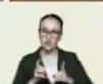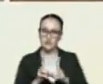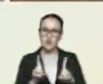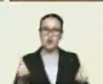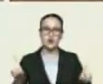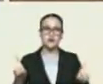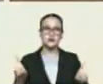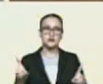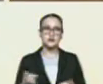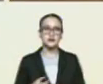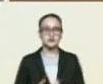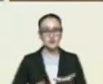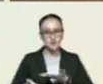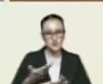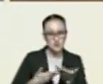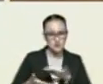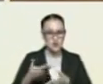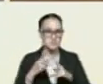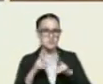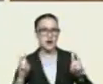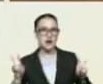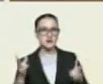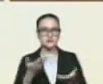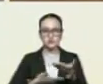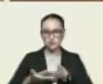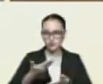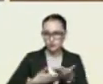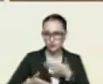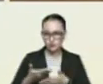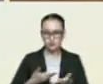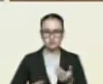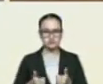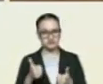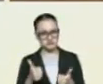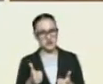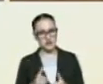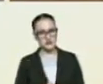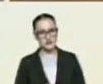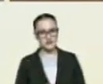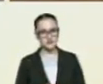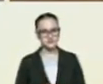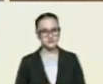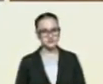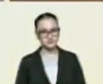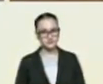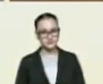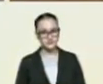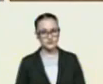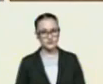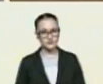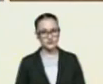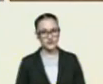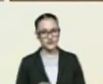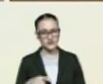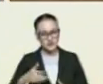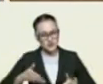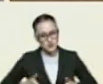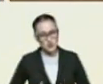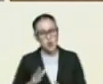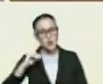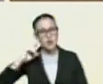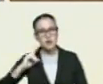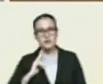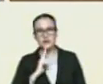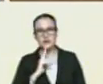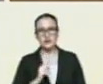democrática, a la convivencia pacífica, a la convivencia armoniosa. Esta elección marca un renacimiento bolivariano,